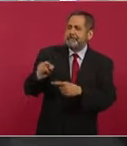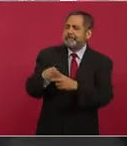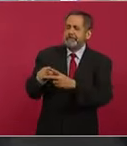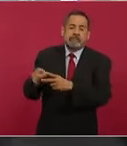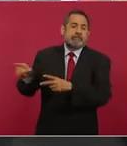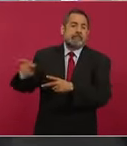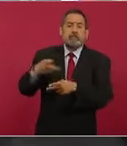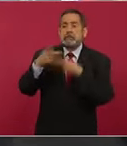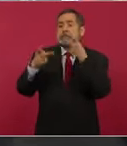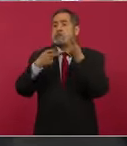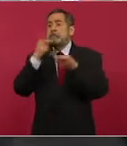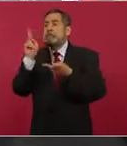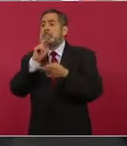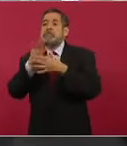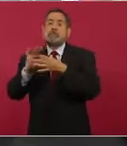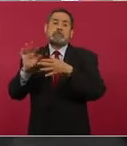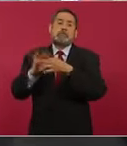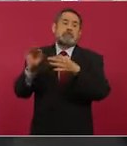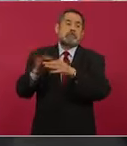demagogos.